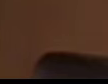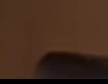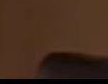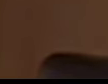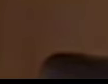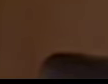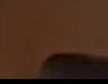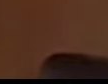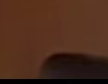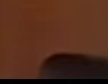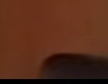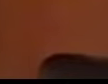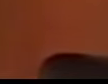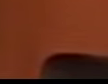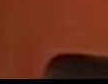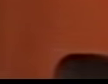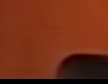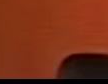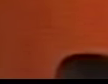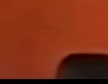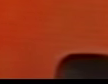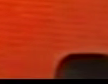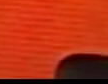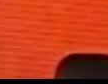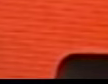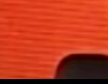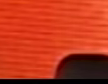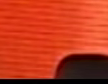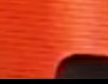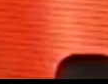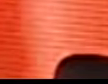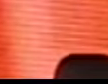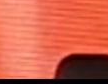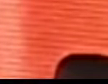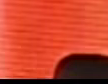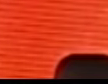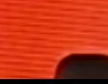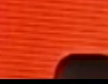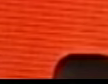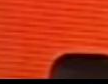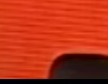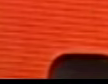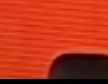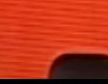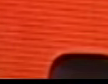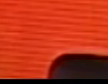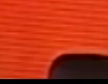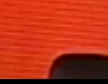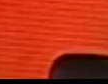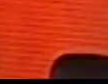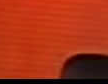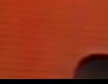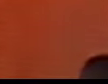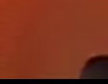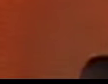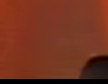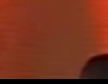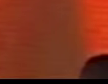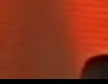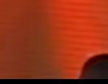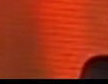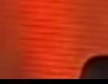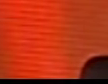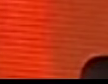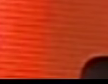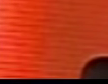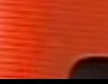Chasnami. Eso, un borrego, un borreguito, ¿no? ¿Qué es? No es borrego. Chasnami, chasnami, ñucanchi, yacta, pushaca, sarun, sábado,